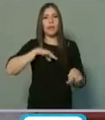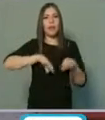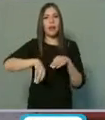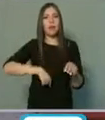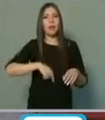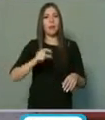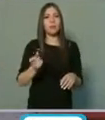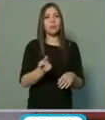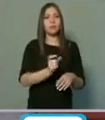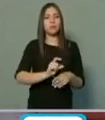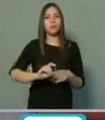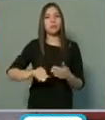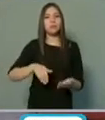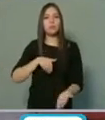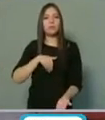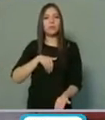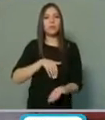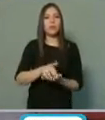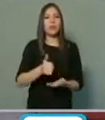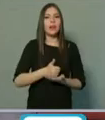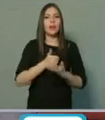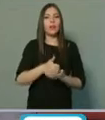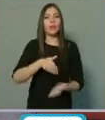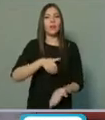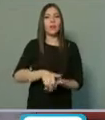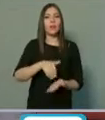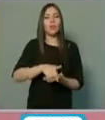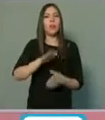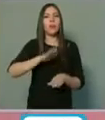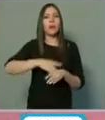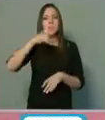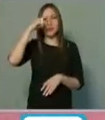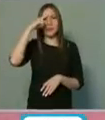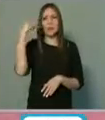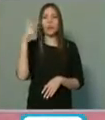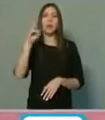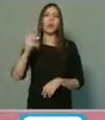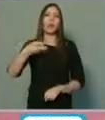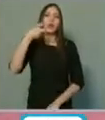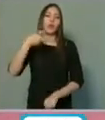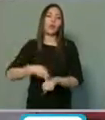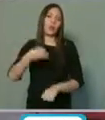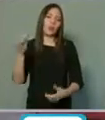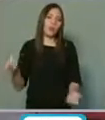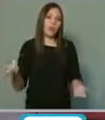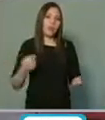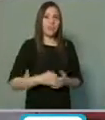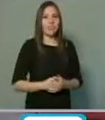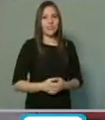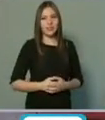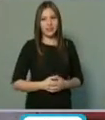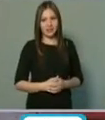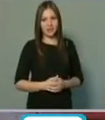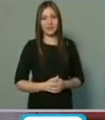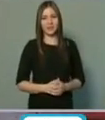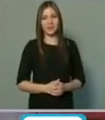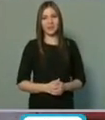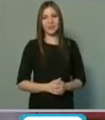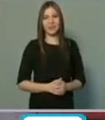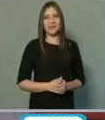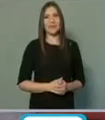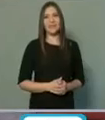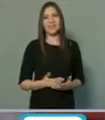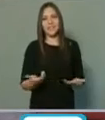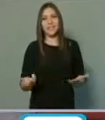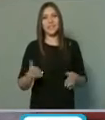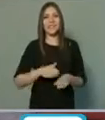y esas heces van a estar más humectadas que cuando es una cuestión muy dura. Digo, perdón, que Pero es Entonces,